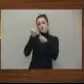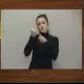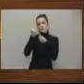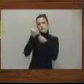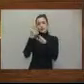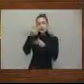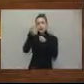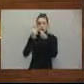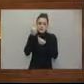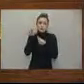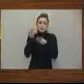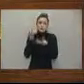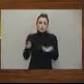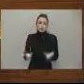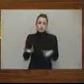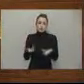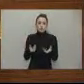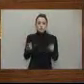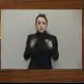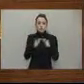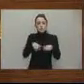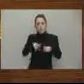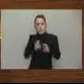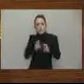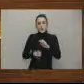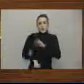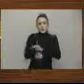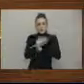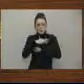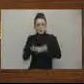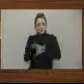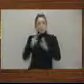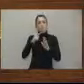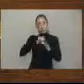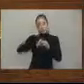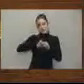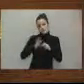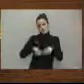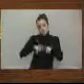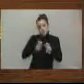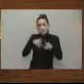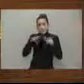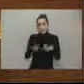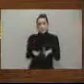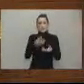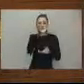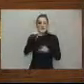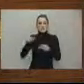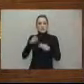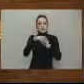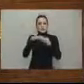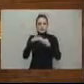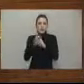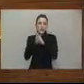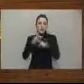se pueden introducir este nuevo bono con estas nuevas características, encontrando, por lo tanto, los viajeros ventajas para